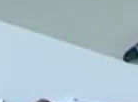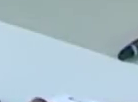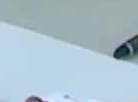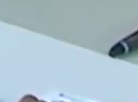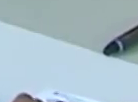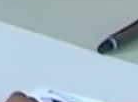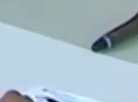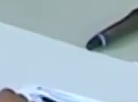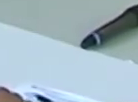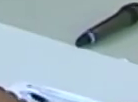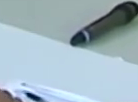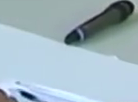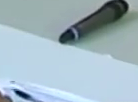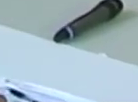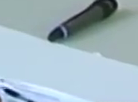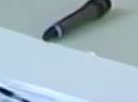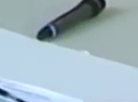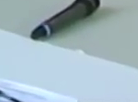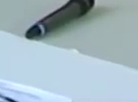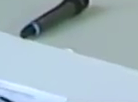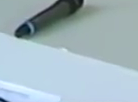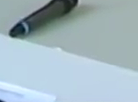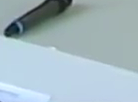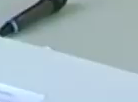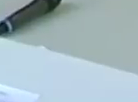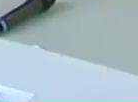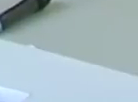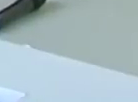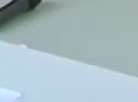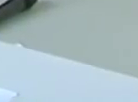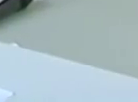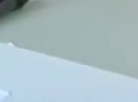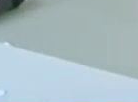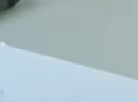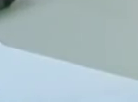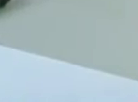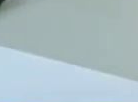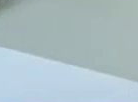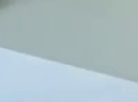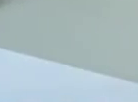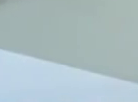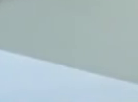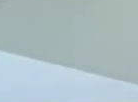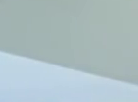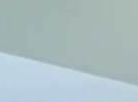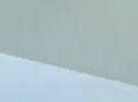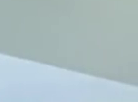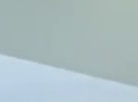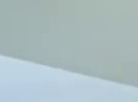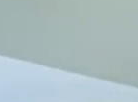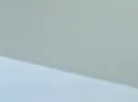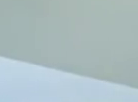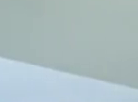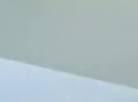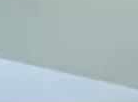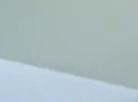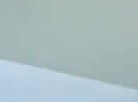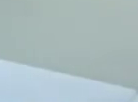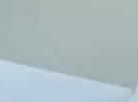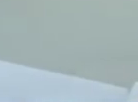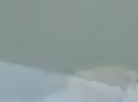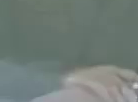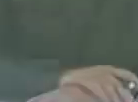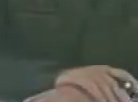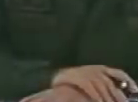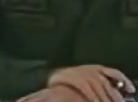como debe ser, en tiempo real, en toma de decisiones en tiempo real, en acción de calle en tiempo real.